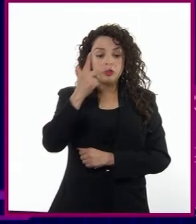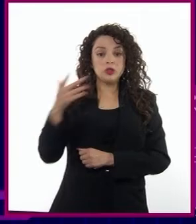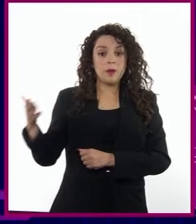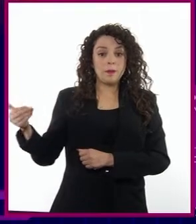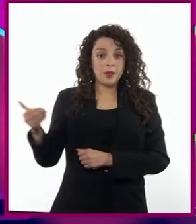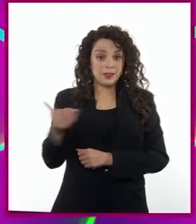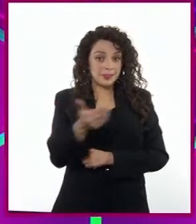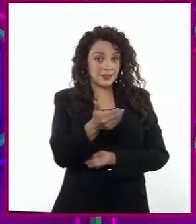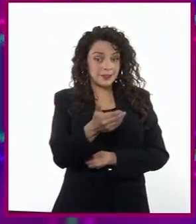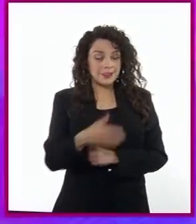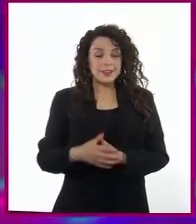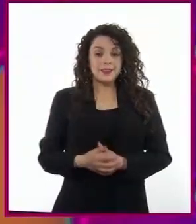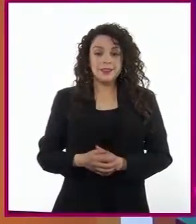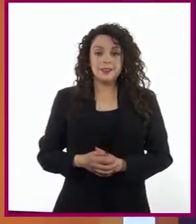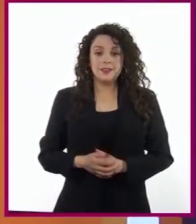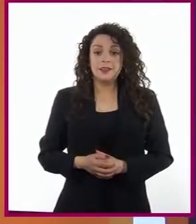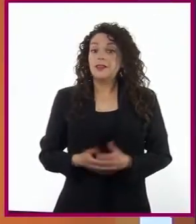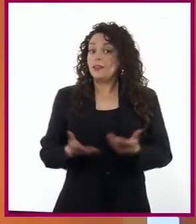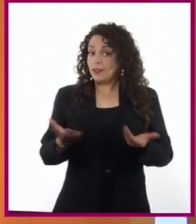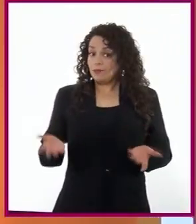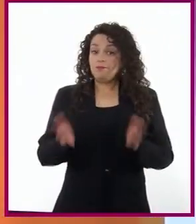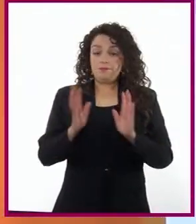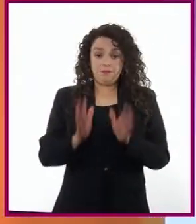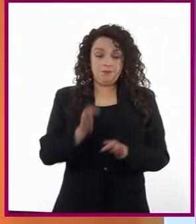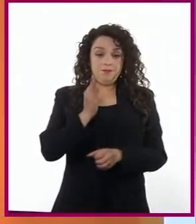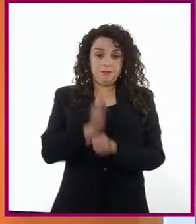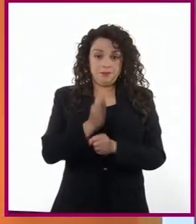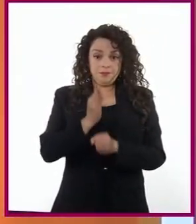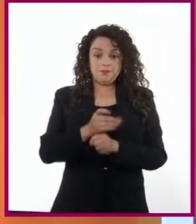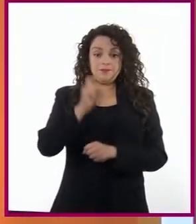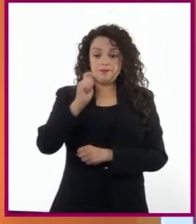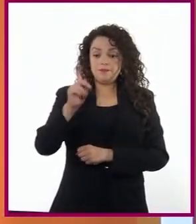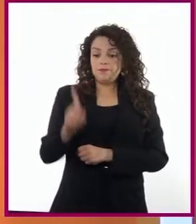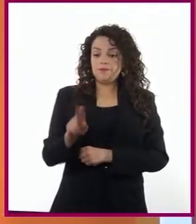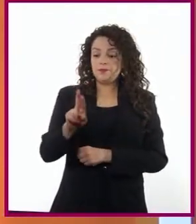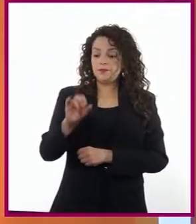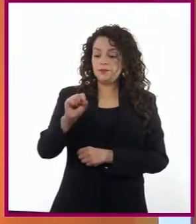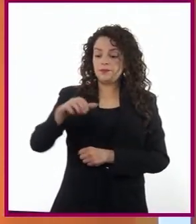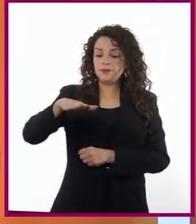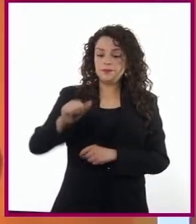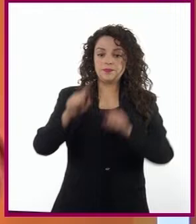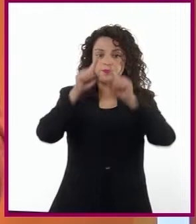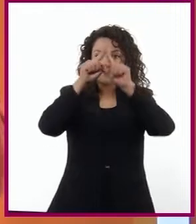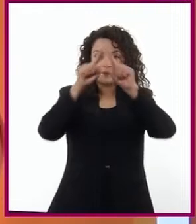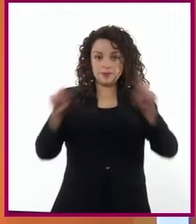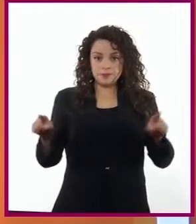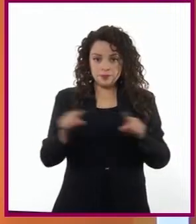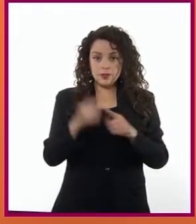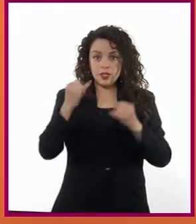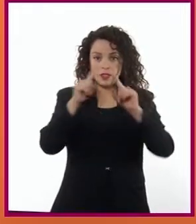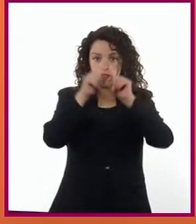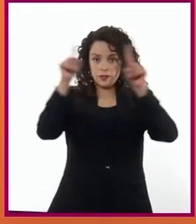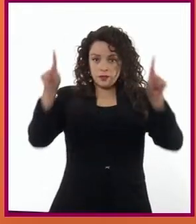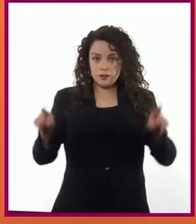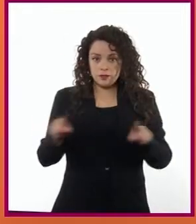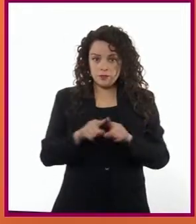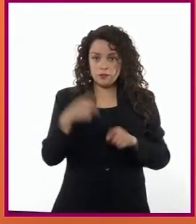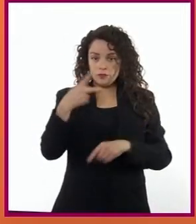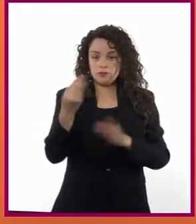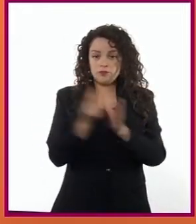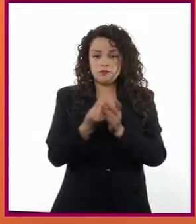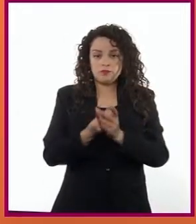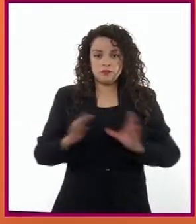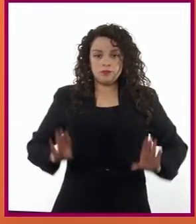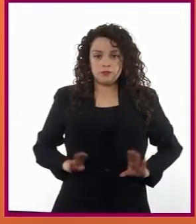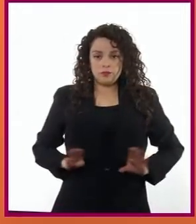peces. Hasta ahorita hemos trabajado con prismas triangulares y rectangulares que pertenecen a